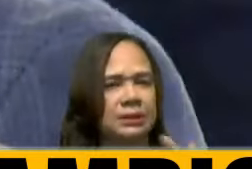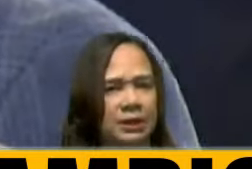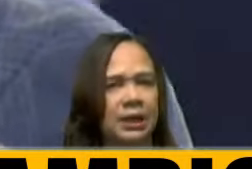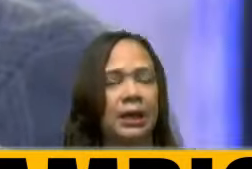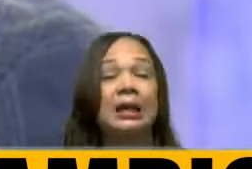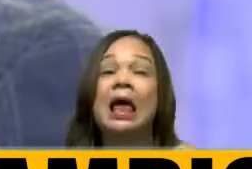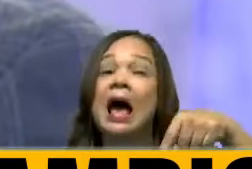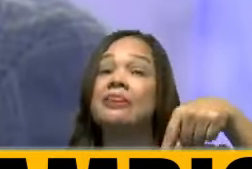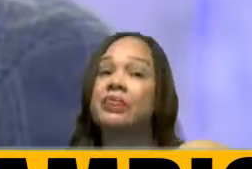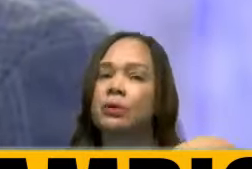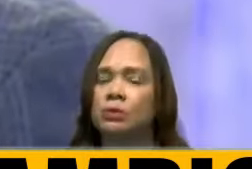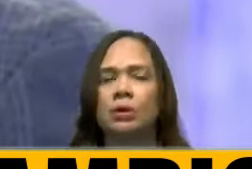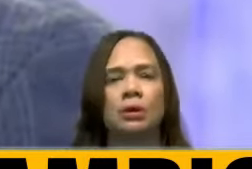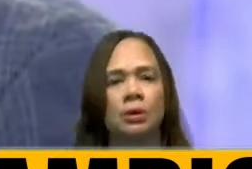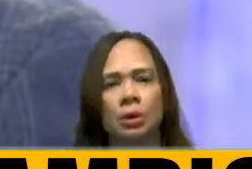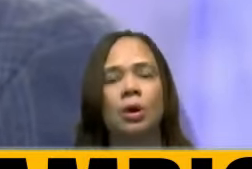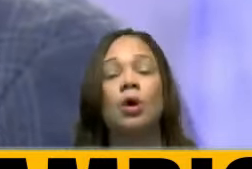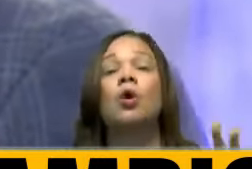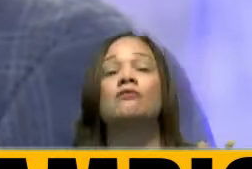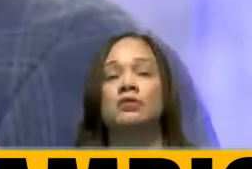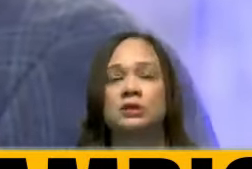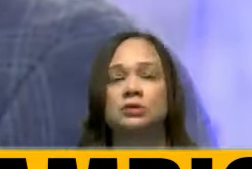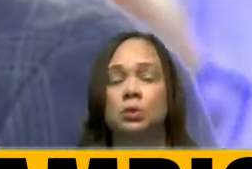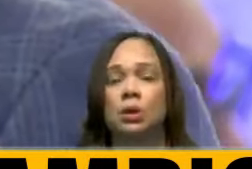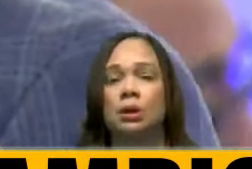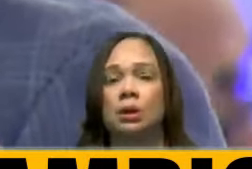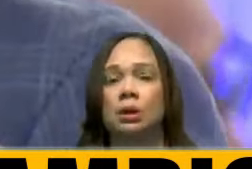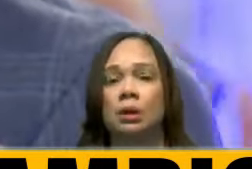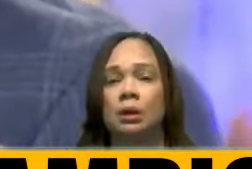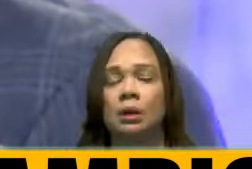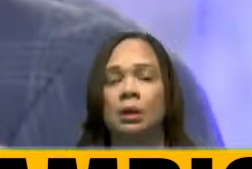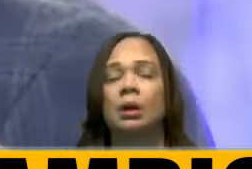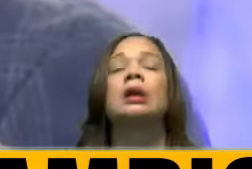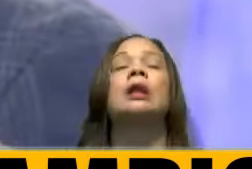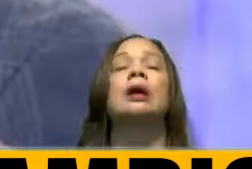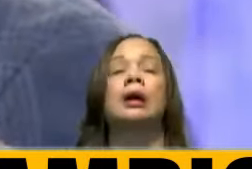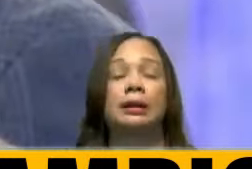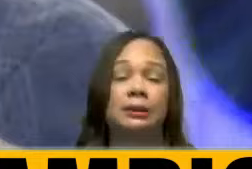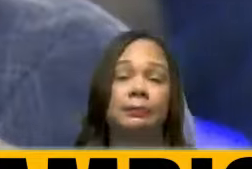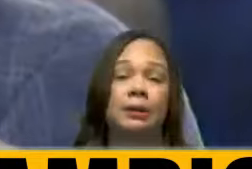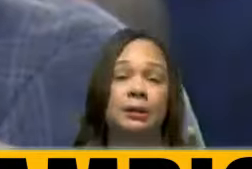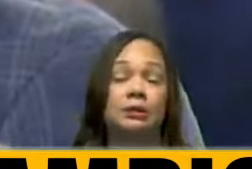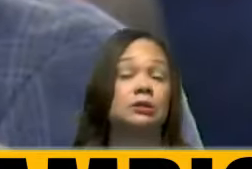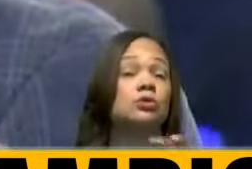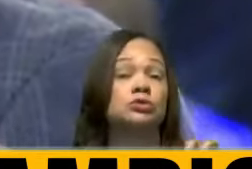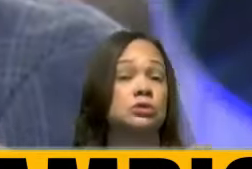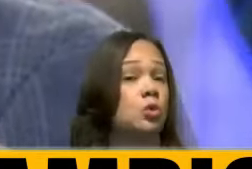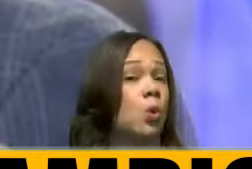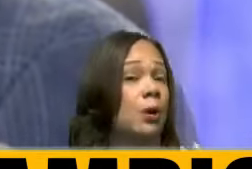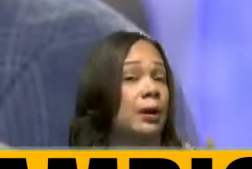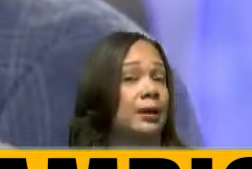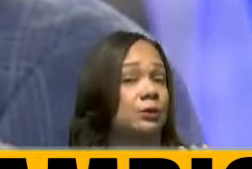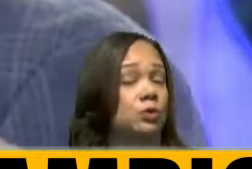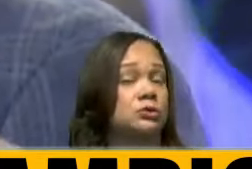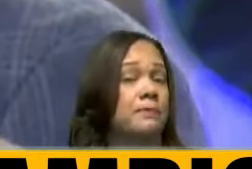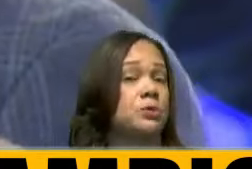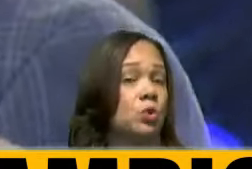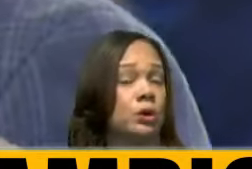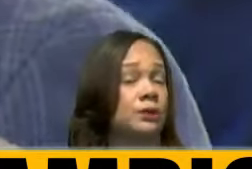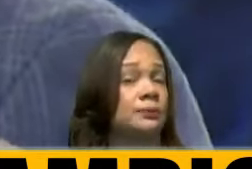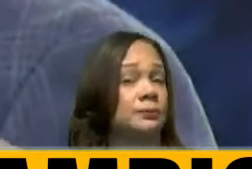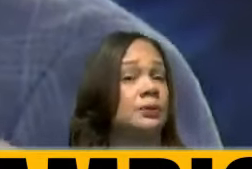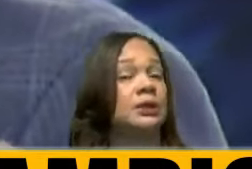supuesta deuda que hay con Venezuela según la administración del PLD de 214 millones de pesos